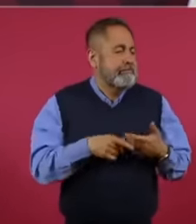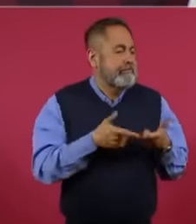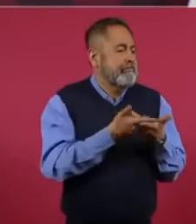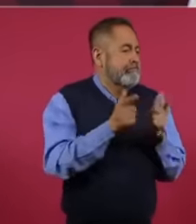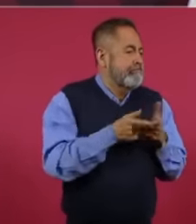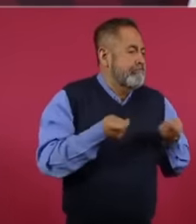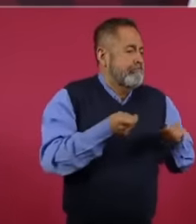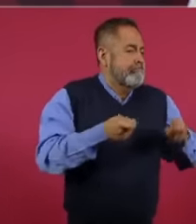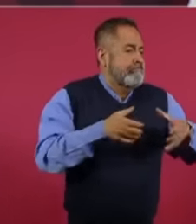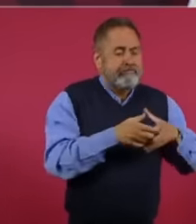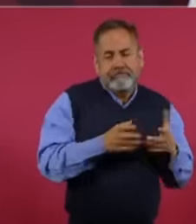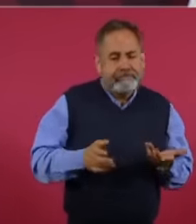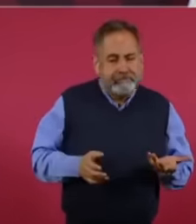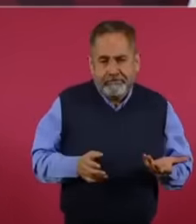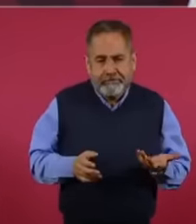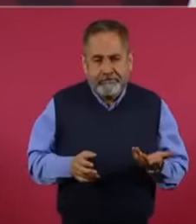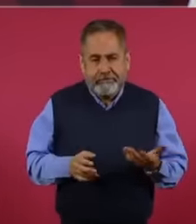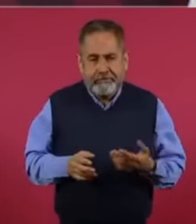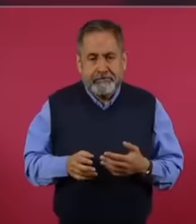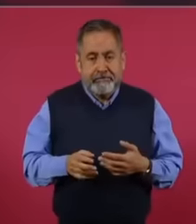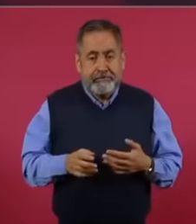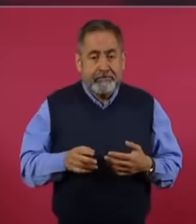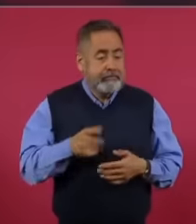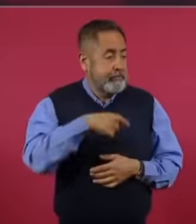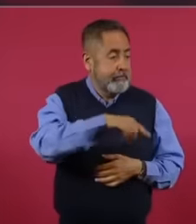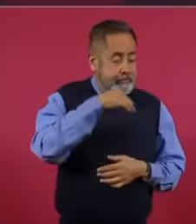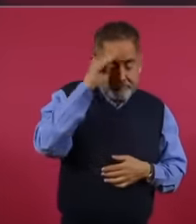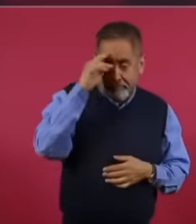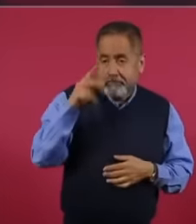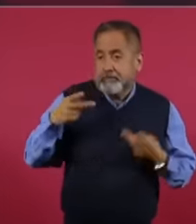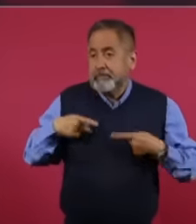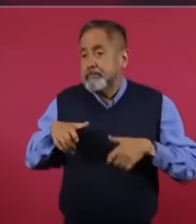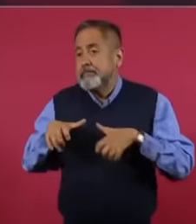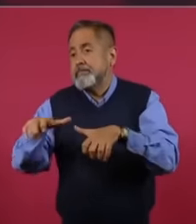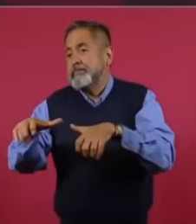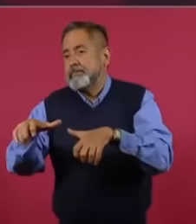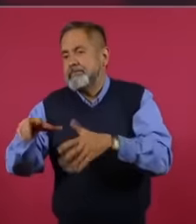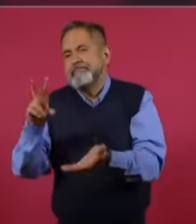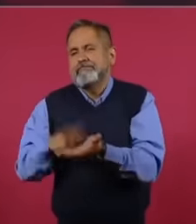que el pueblo en política no cuenta,